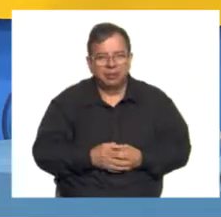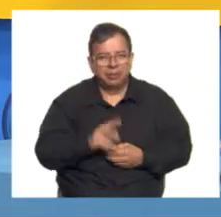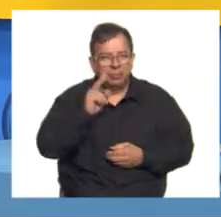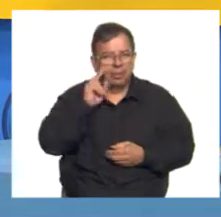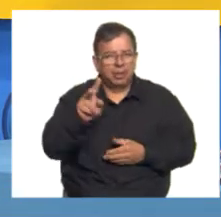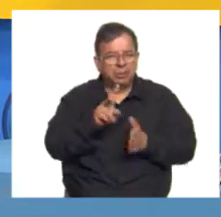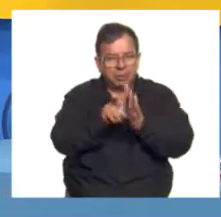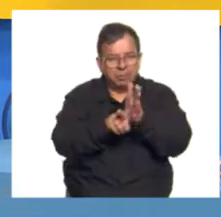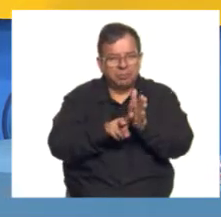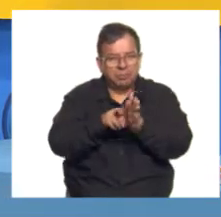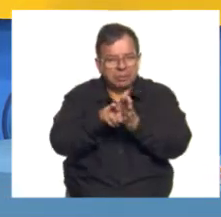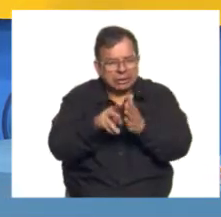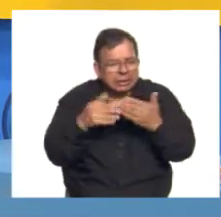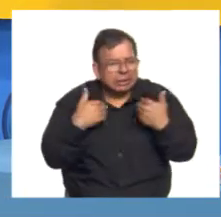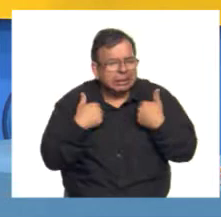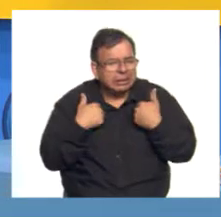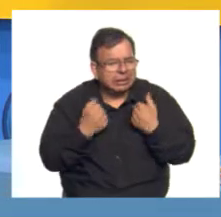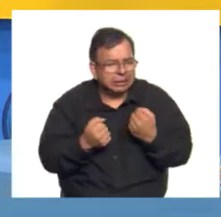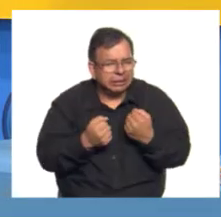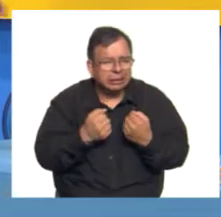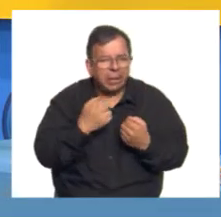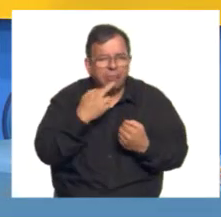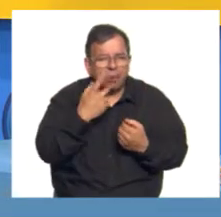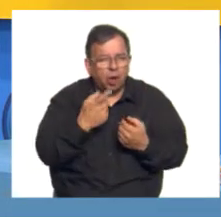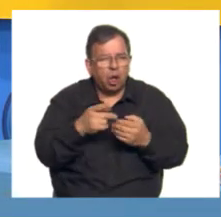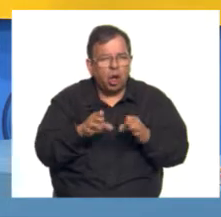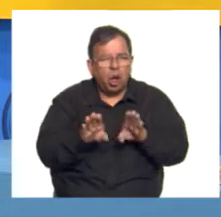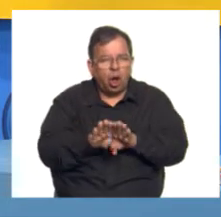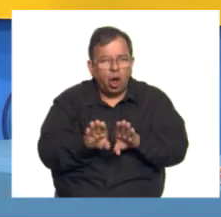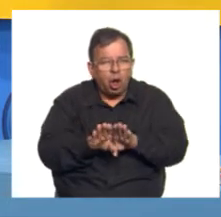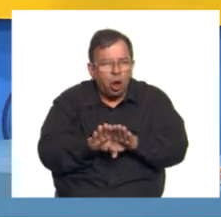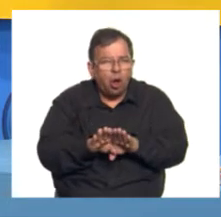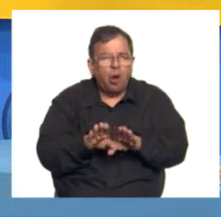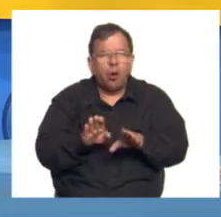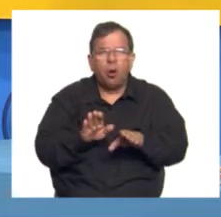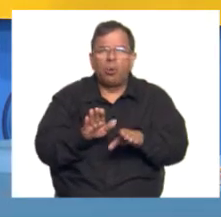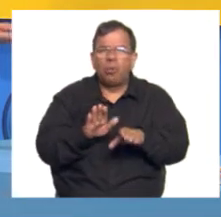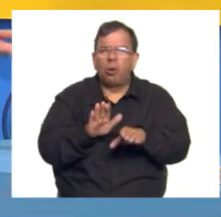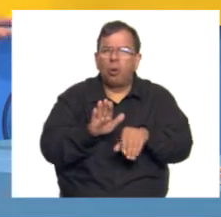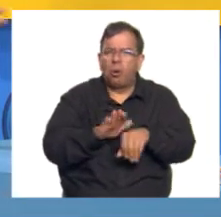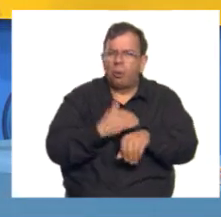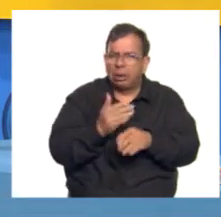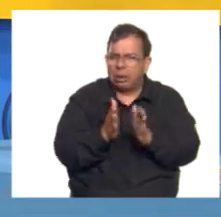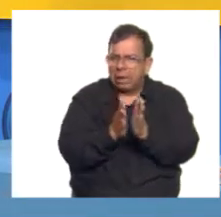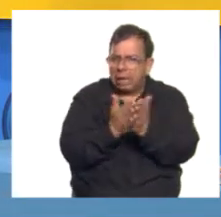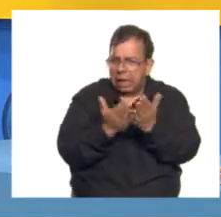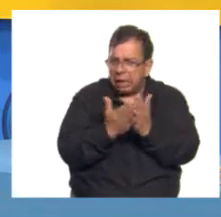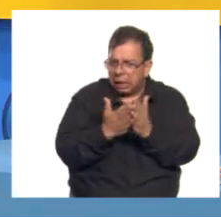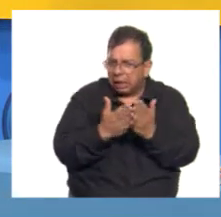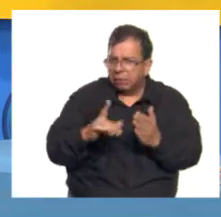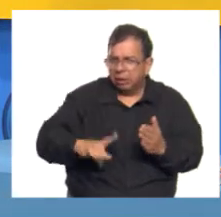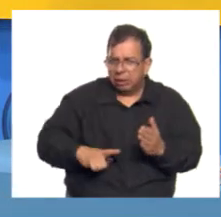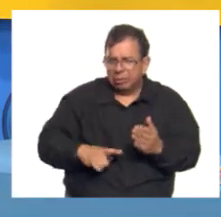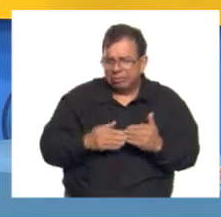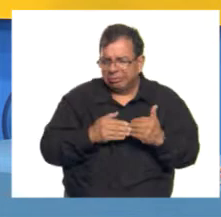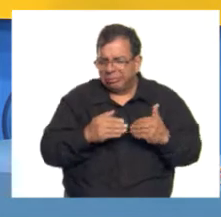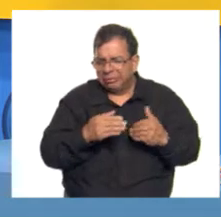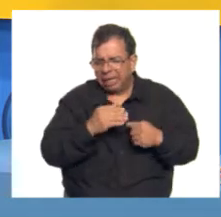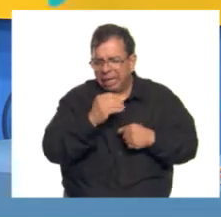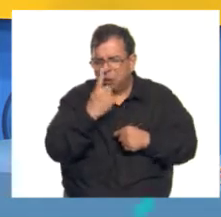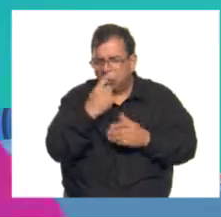este breve video para que comprendamos un poquito mejor cómo y por qué se tomó la medida de hacer los libros de texto a finales de los años